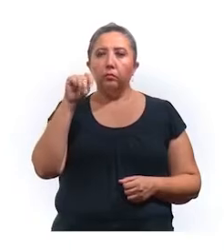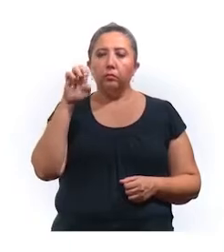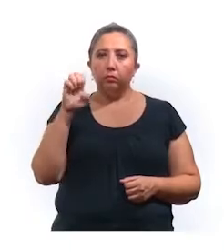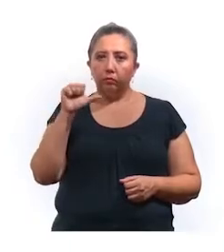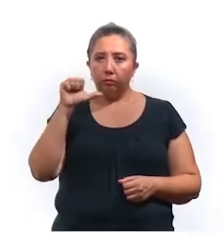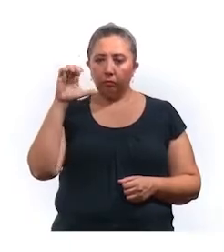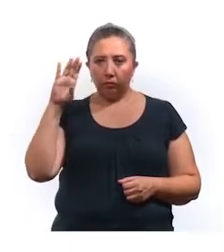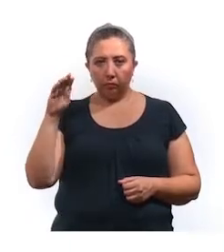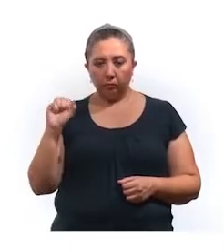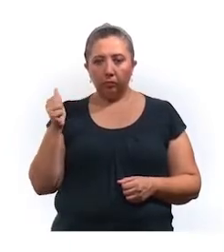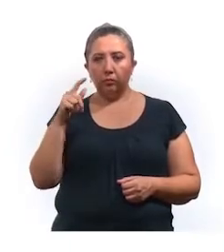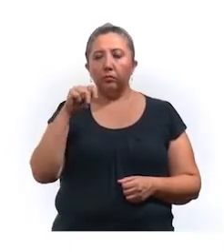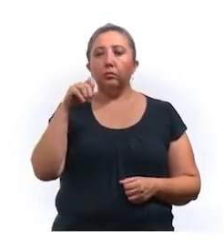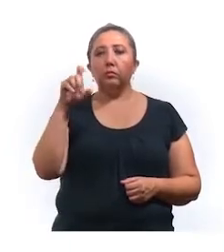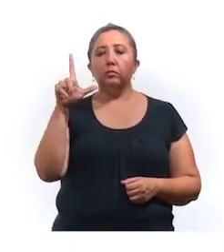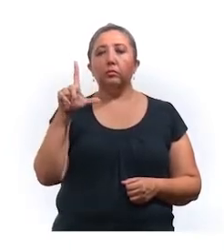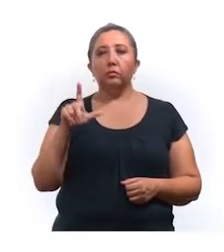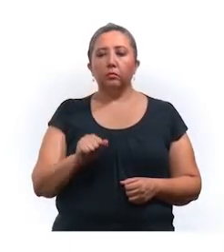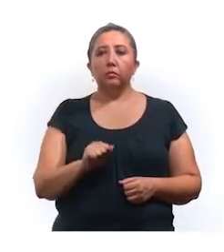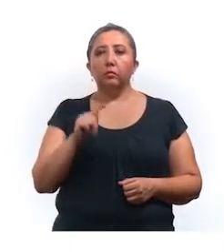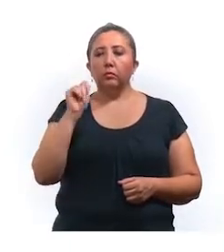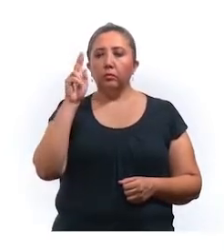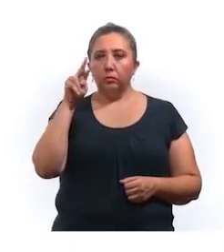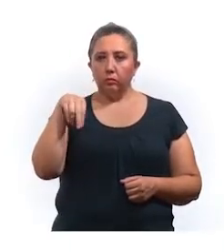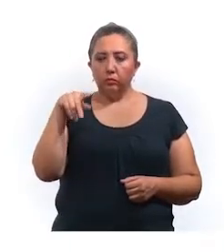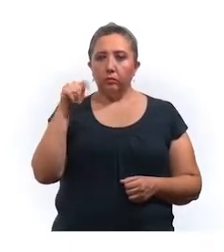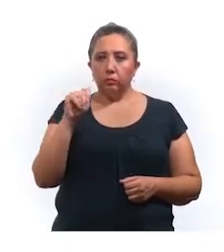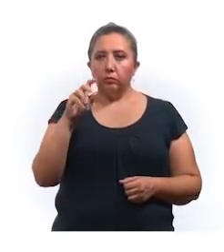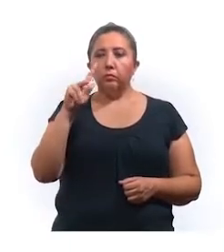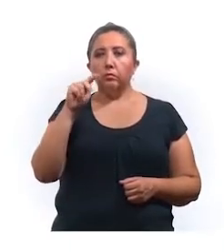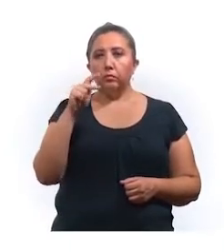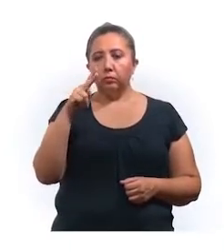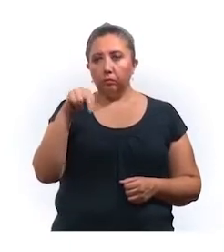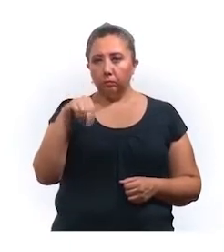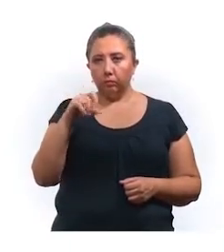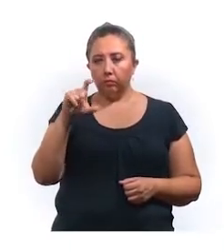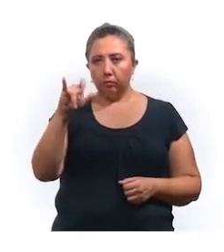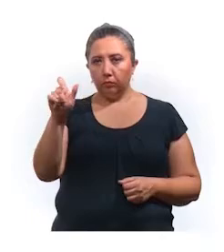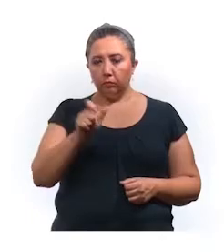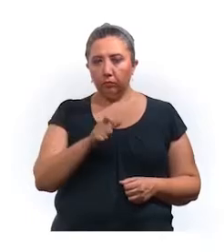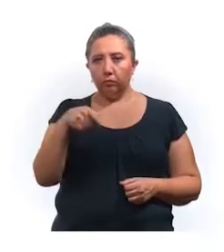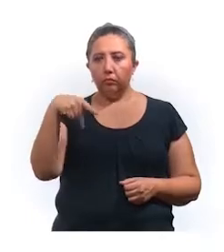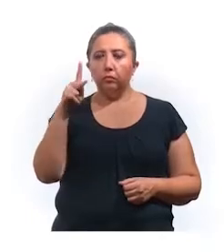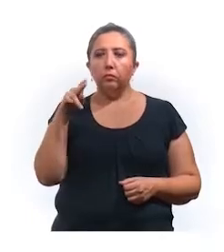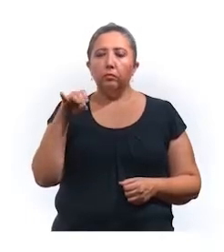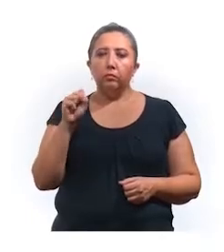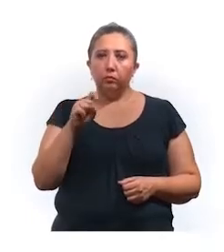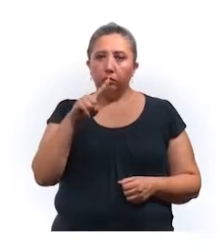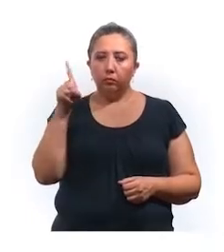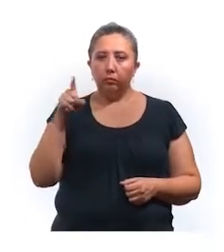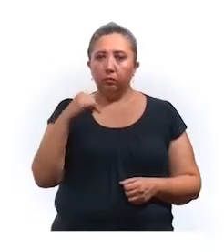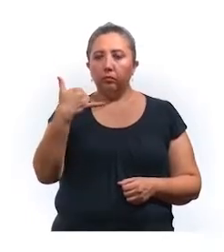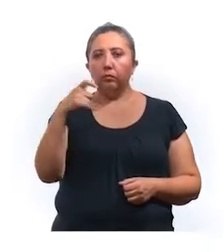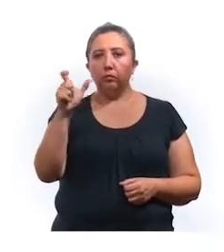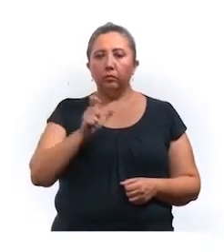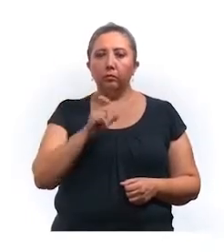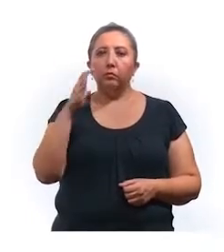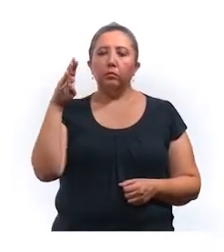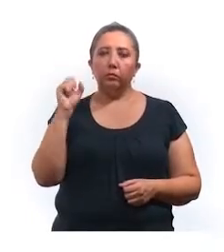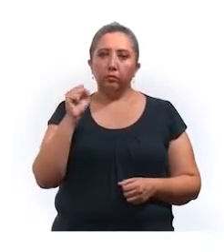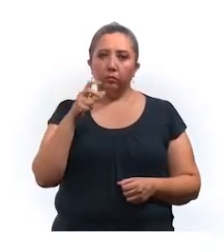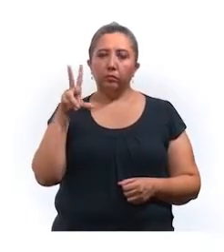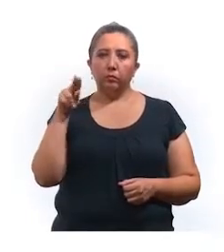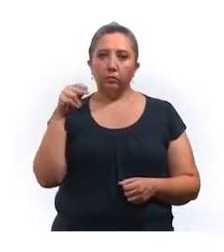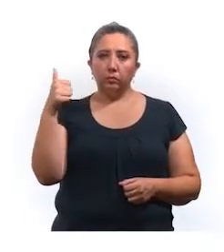Teabo, Tecó, Tecal de Venegas, Tecantó, Tepacam, Tixcocop, Tzucacap y Yaxcabá. De